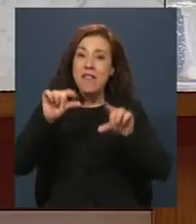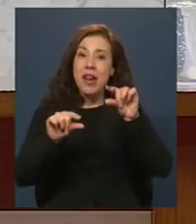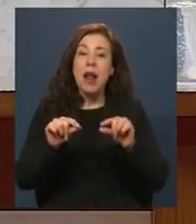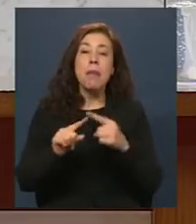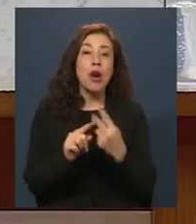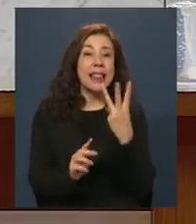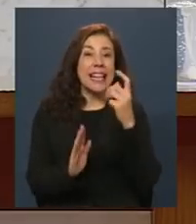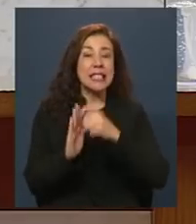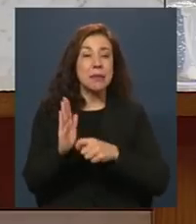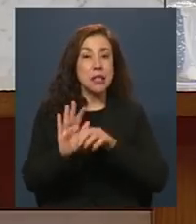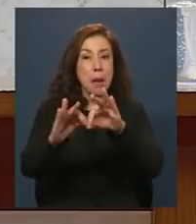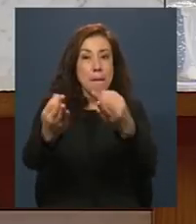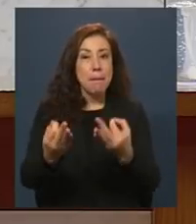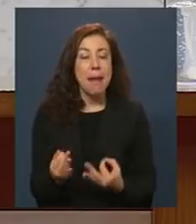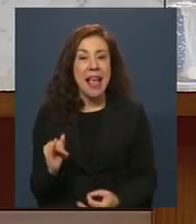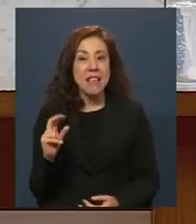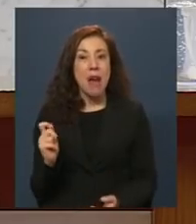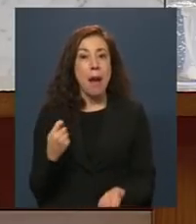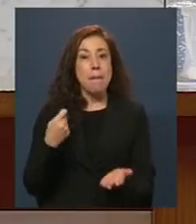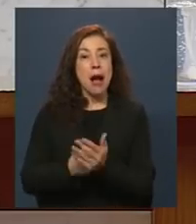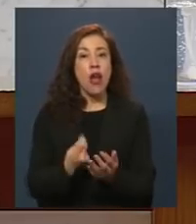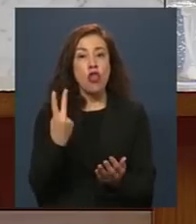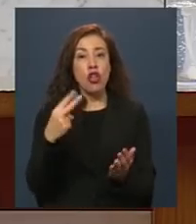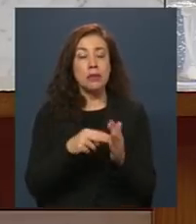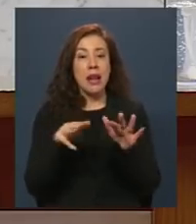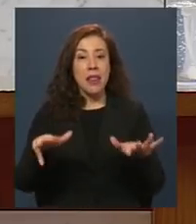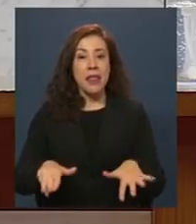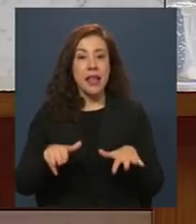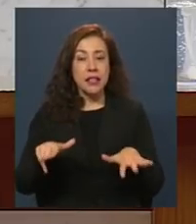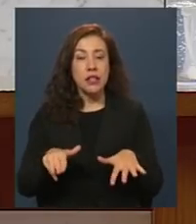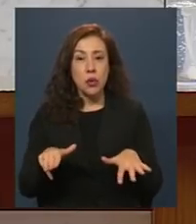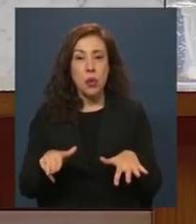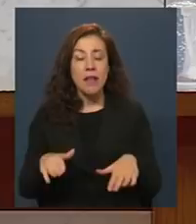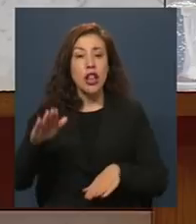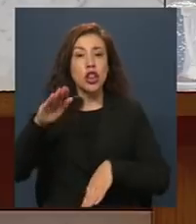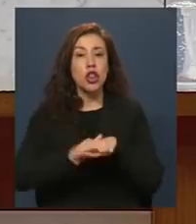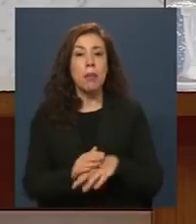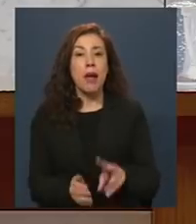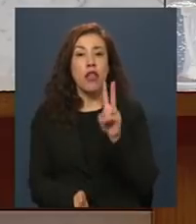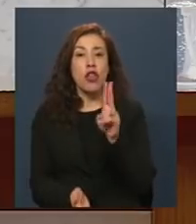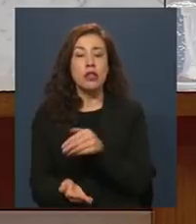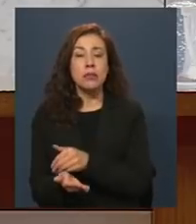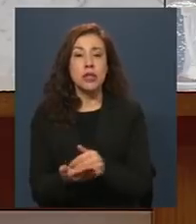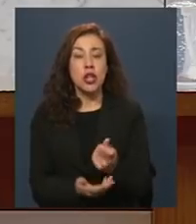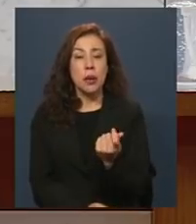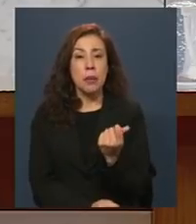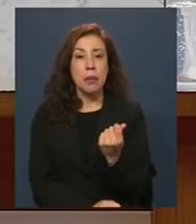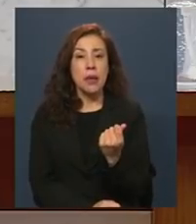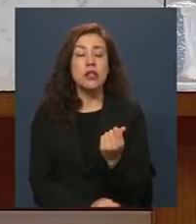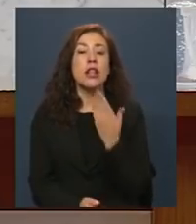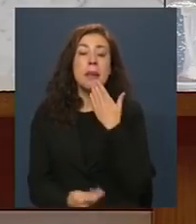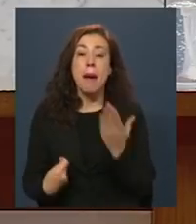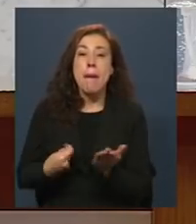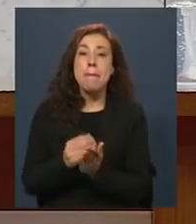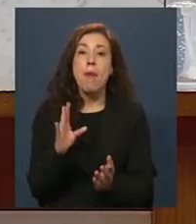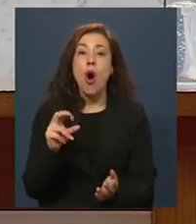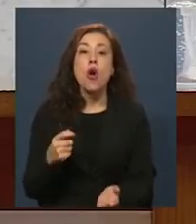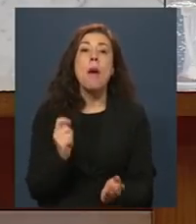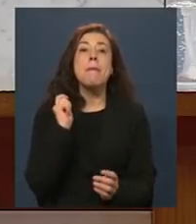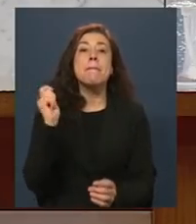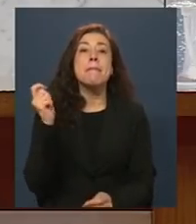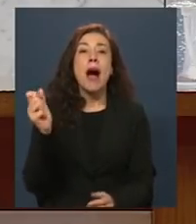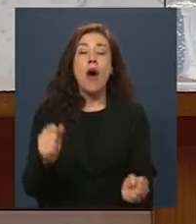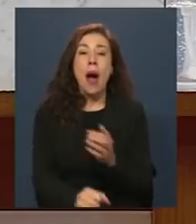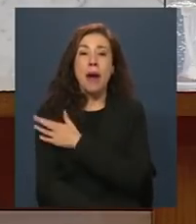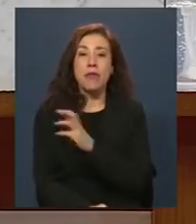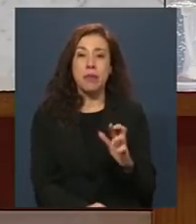3 meses del promedio del IVA pagado en el año 2019, con un tope de 2 millones de pesos y un bono para el pago de